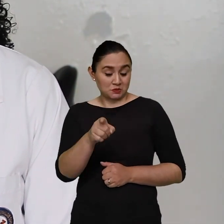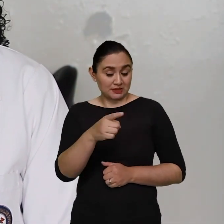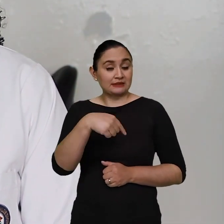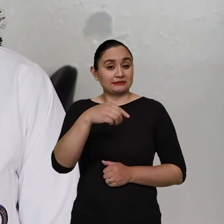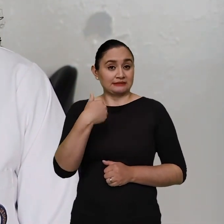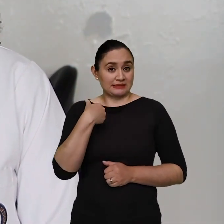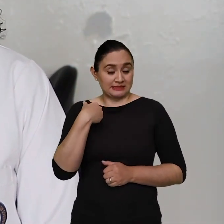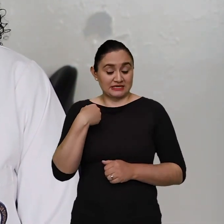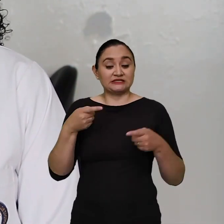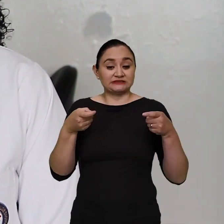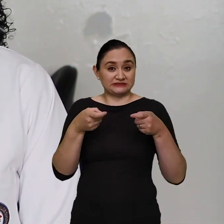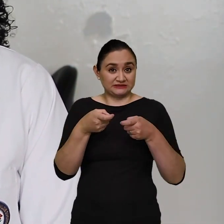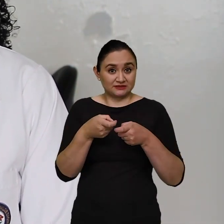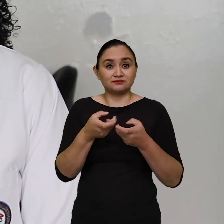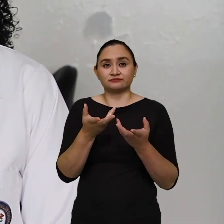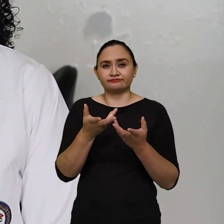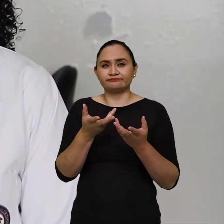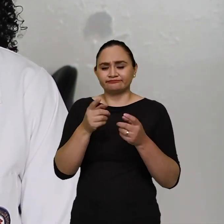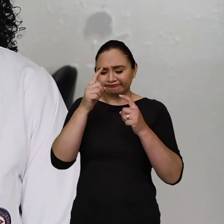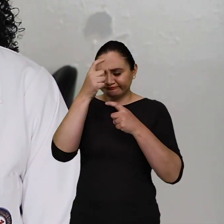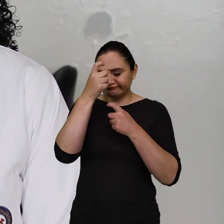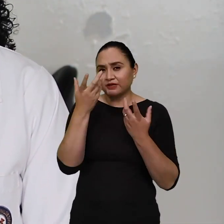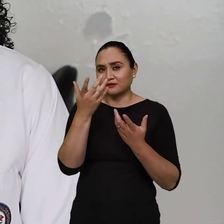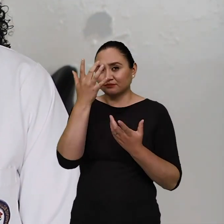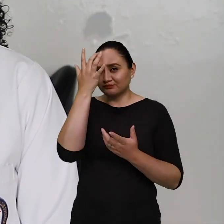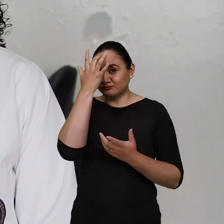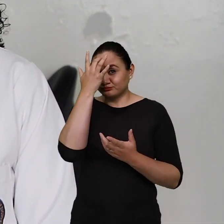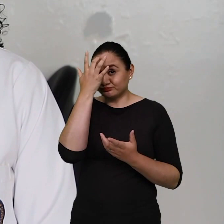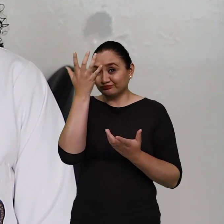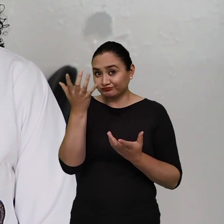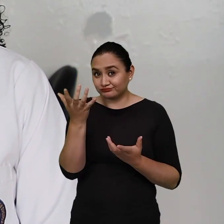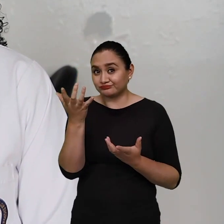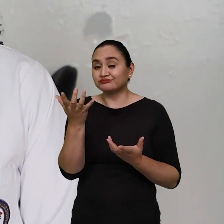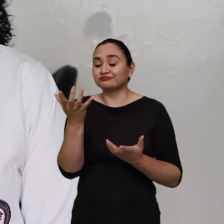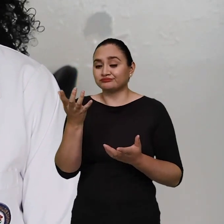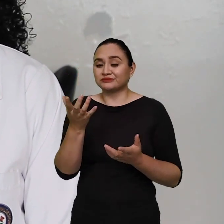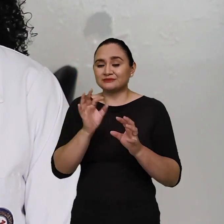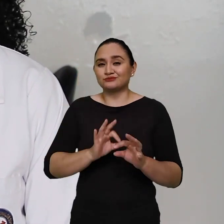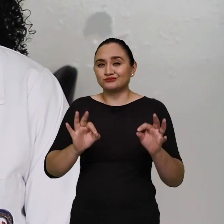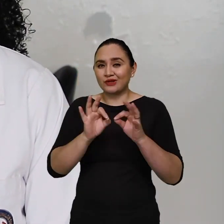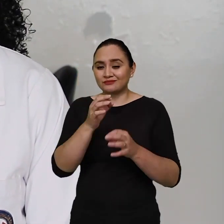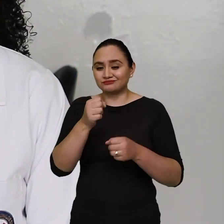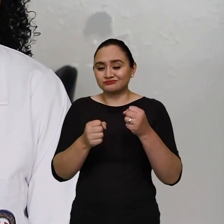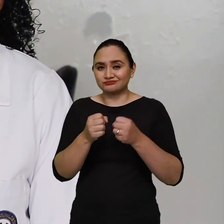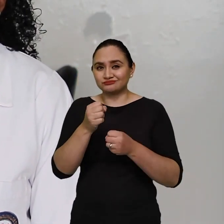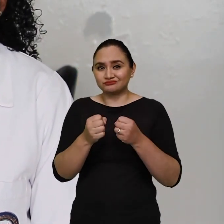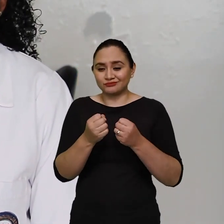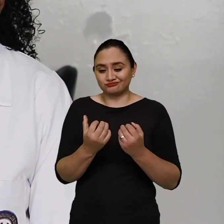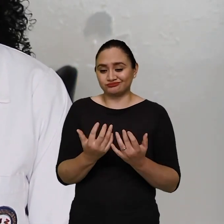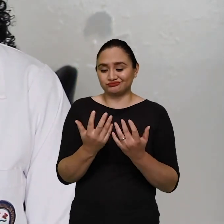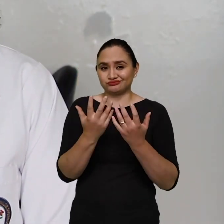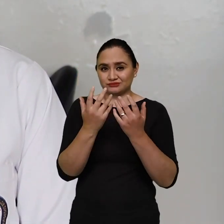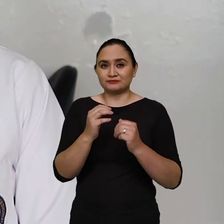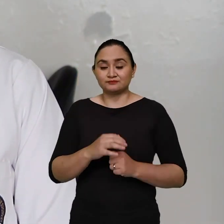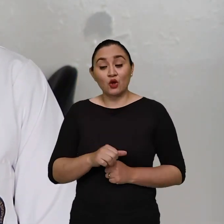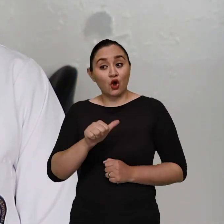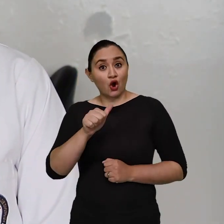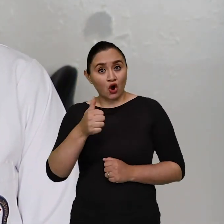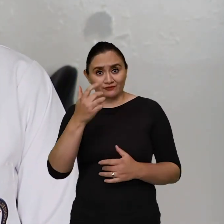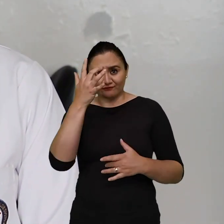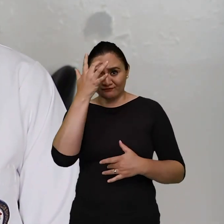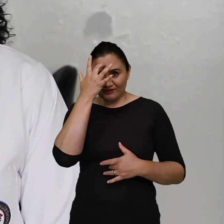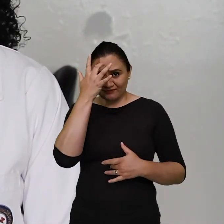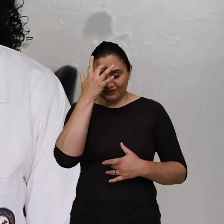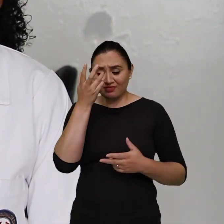ahí la importancia de consumir leche pasteurizada o leche hervida. Hay muchas otras enfermedades zoonóticas, es decir, enfermedades